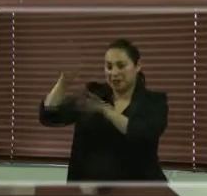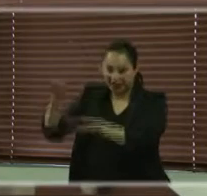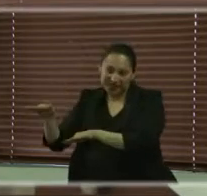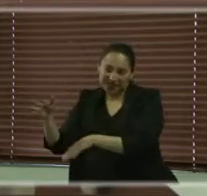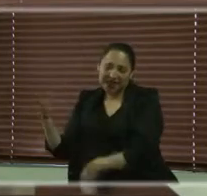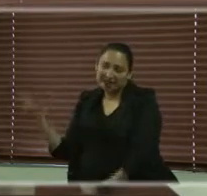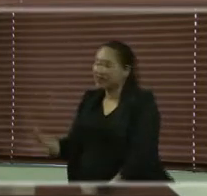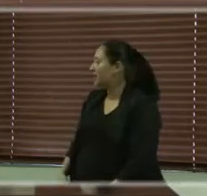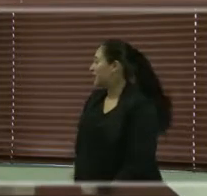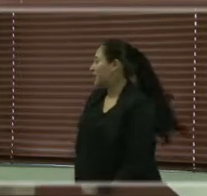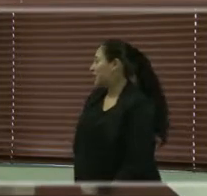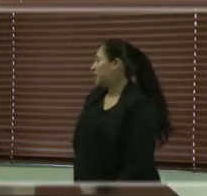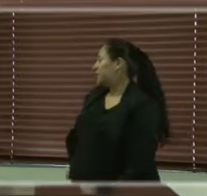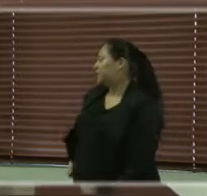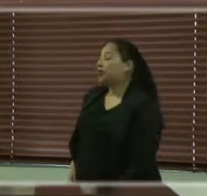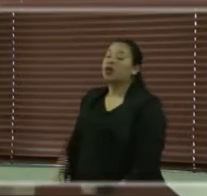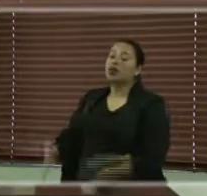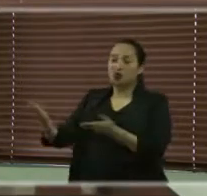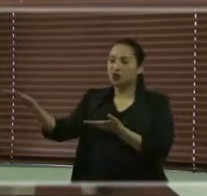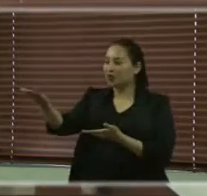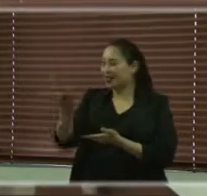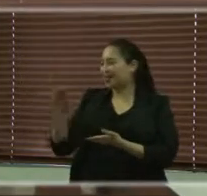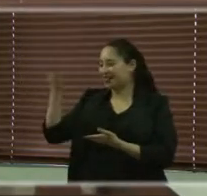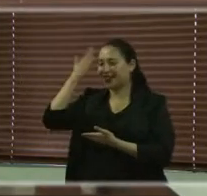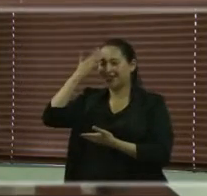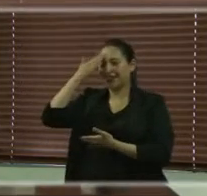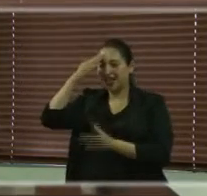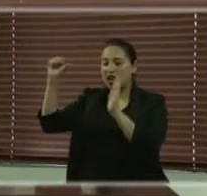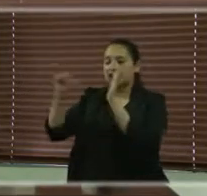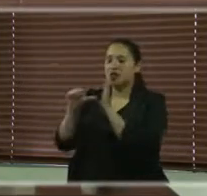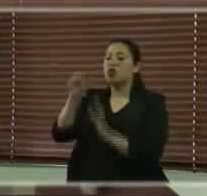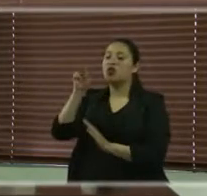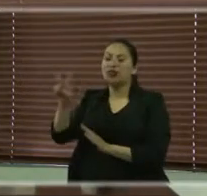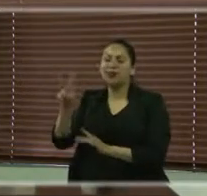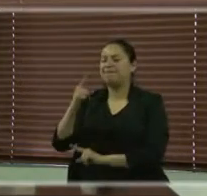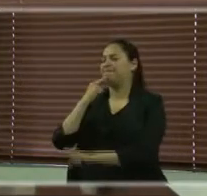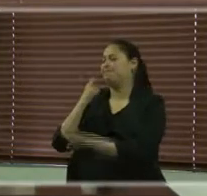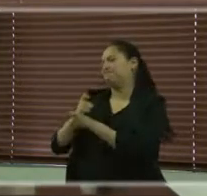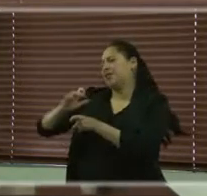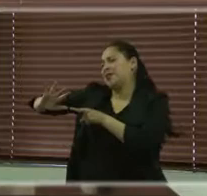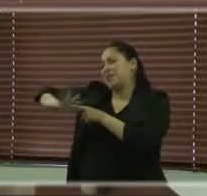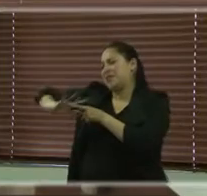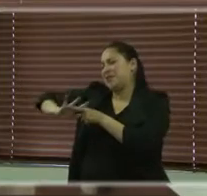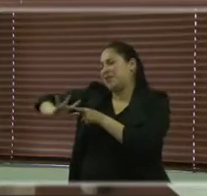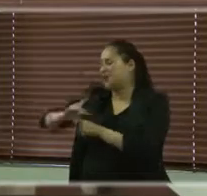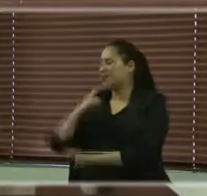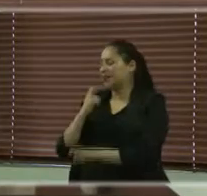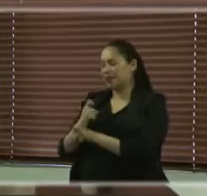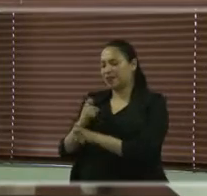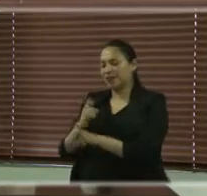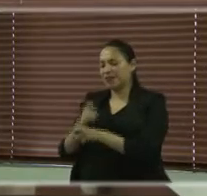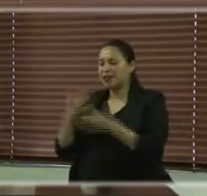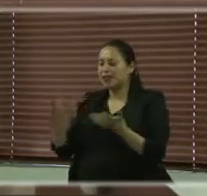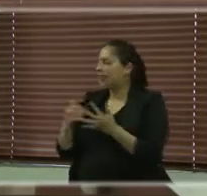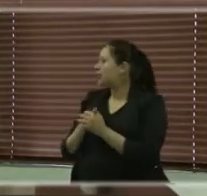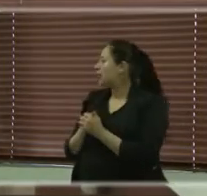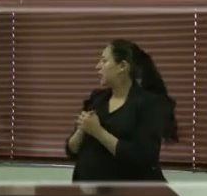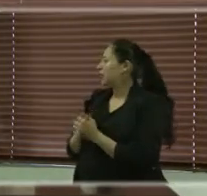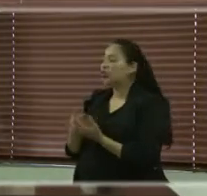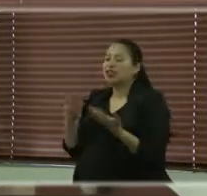y Además pienso que ese es uno de los artículos más difíciles de implementar no que está en la en la convención sobre capacidad jurídica plena